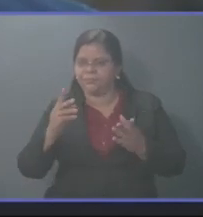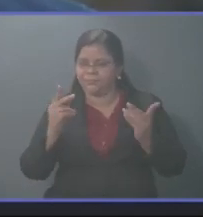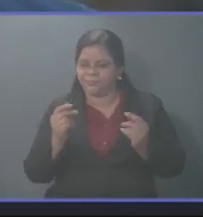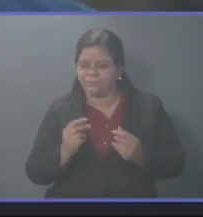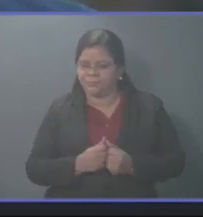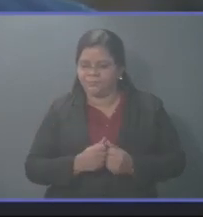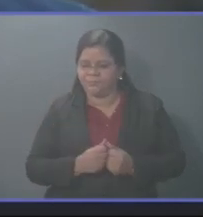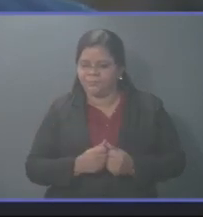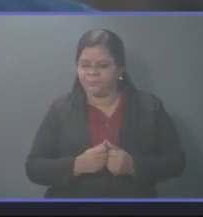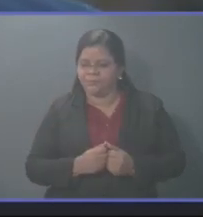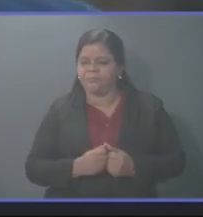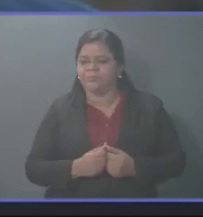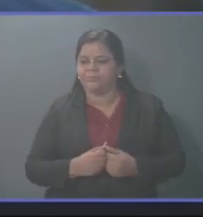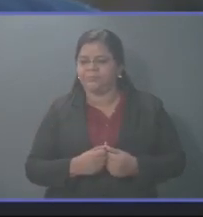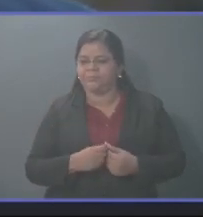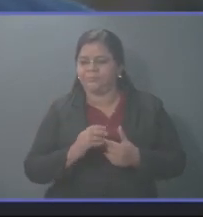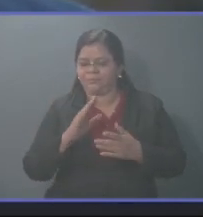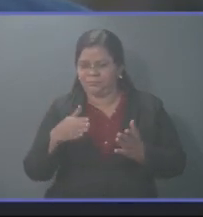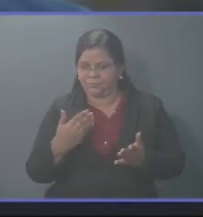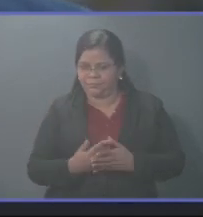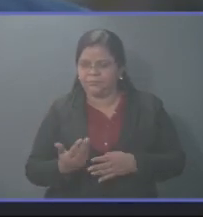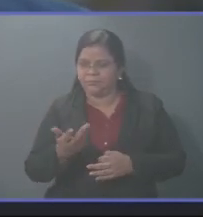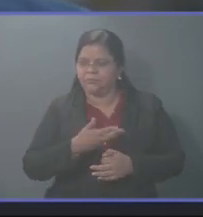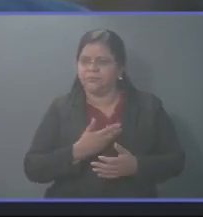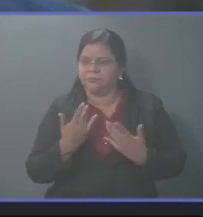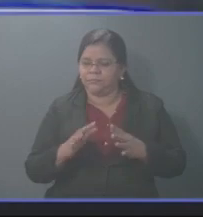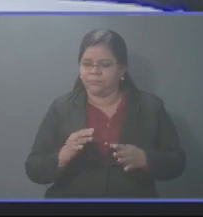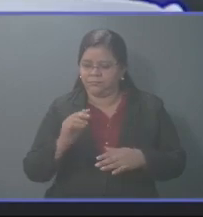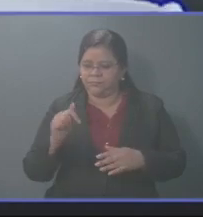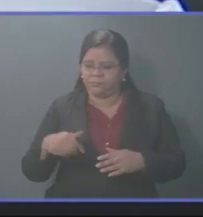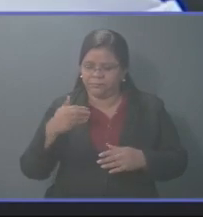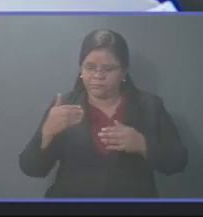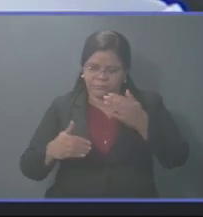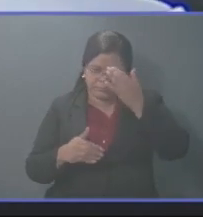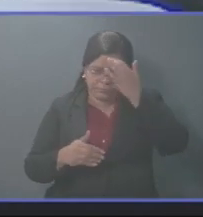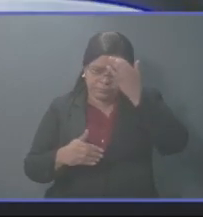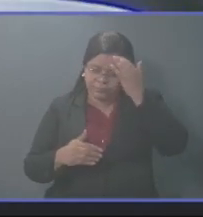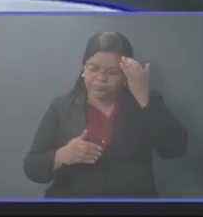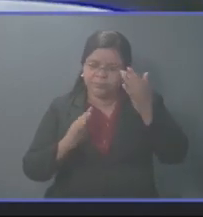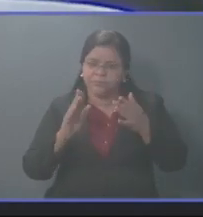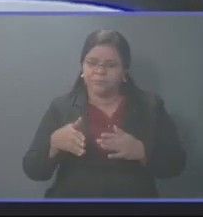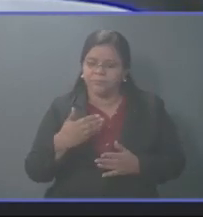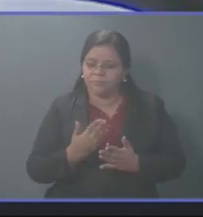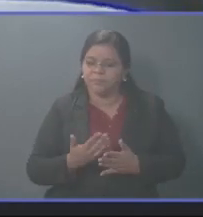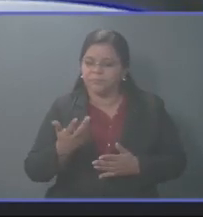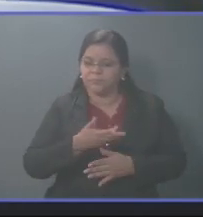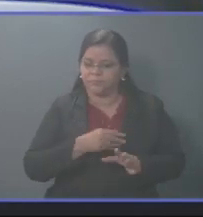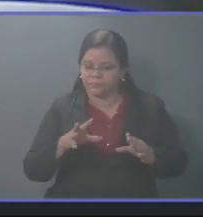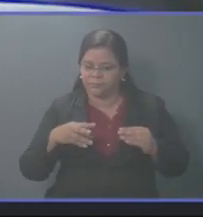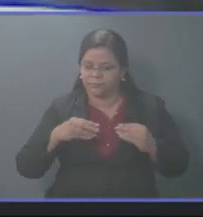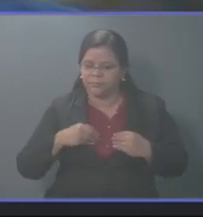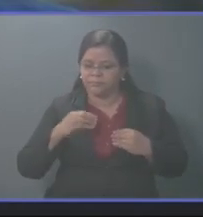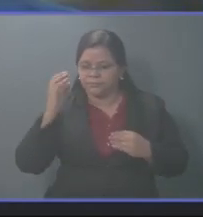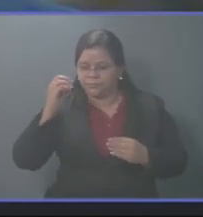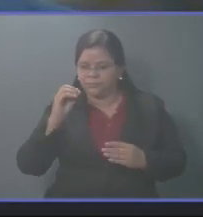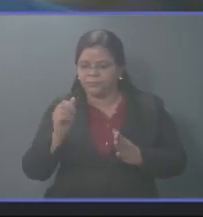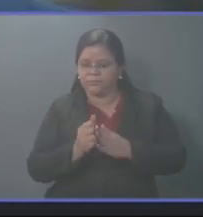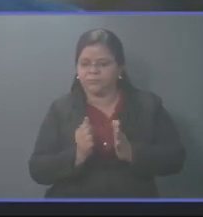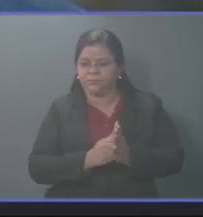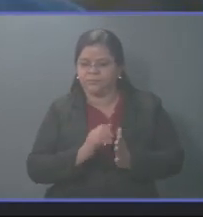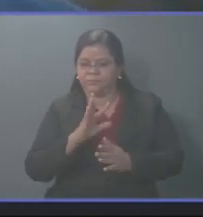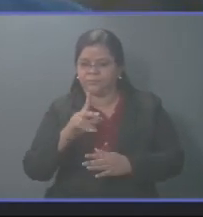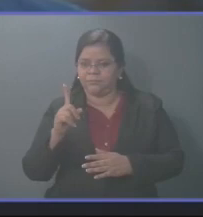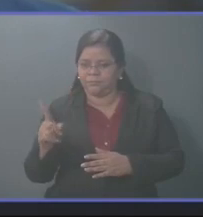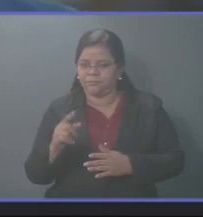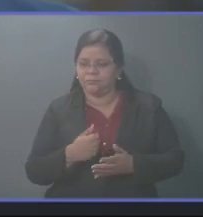año siguiente, a más tardar en el mes de junio de cada año. En el mismo sentido, se acepta la observación al artículo 51,